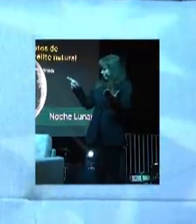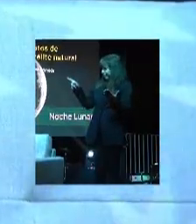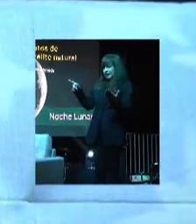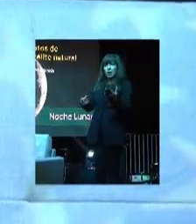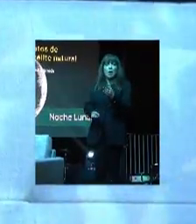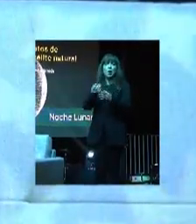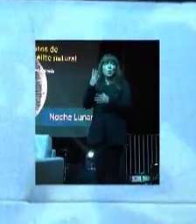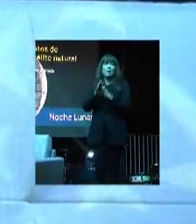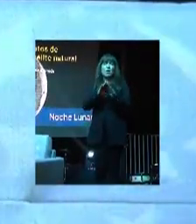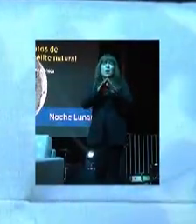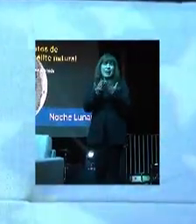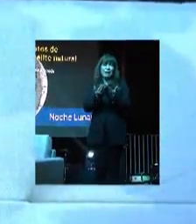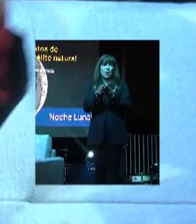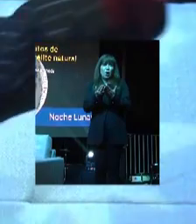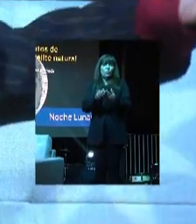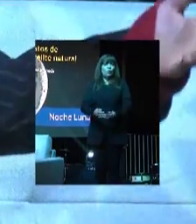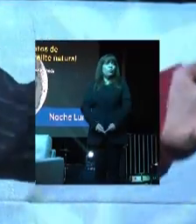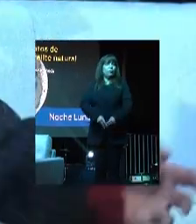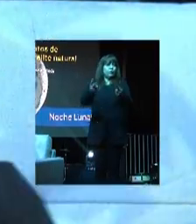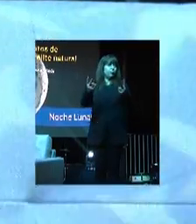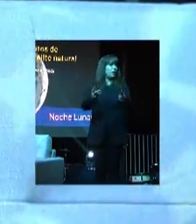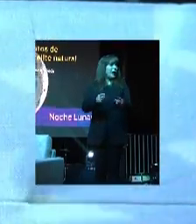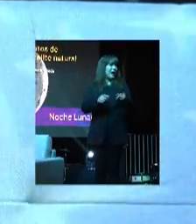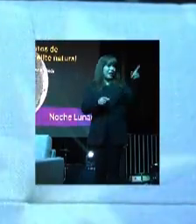nuevo libro que estaba ahí firmando.